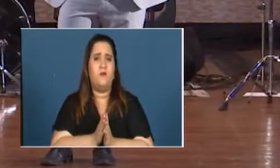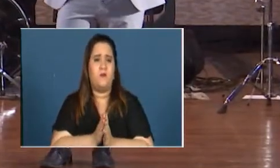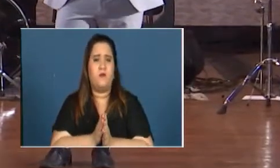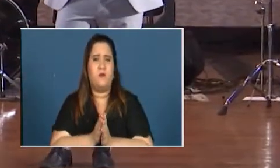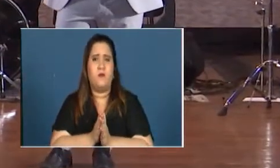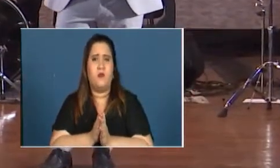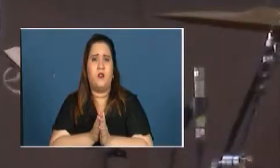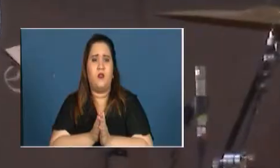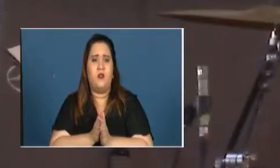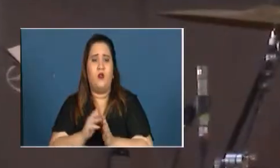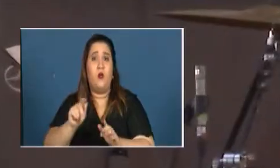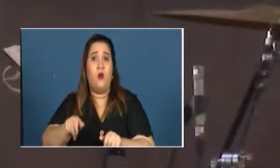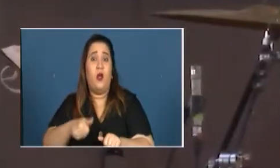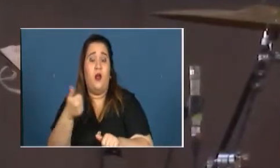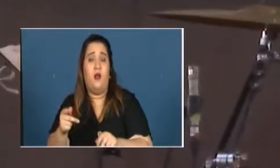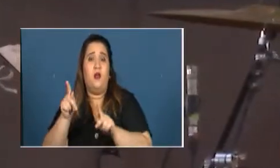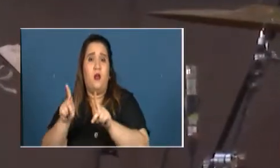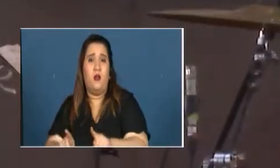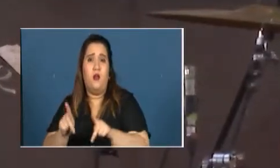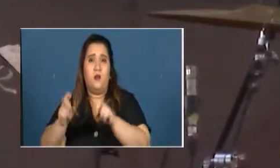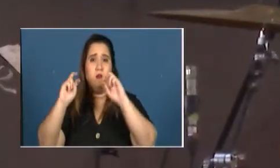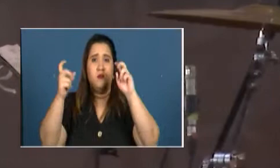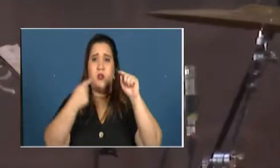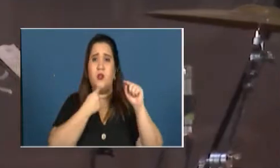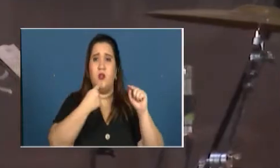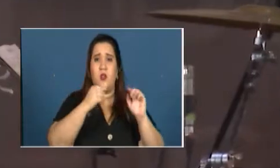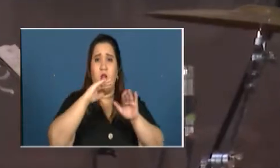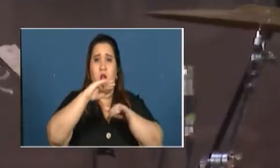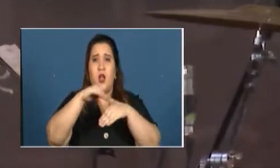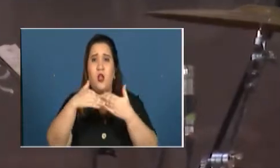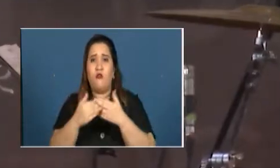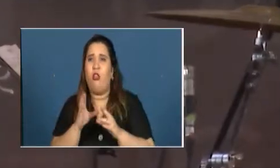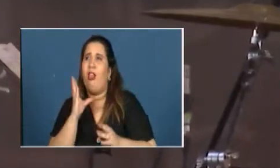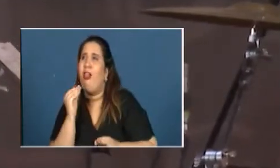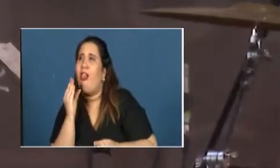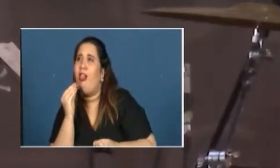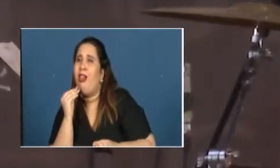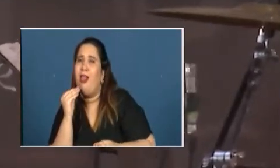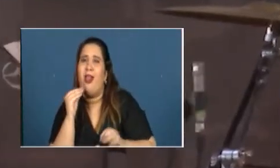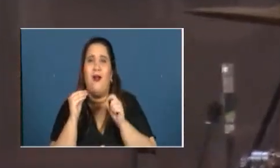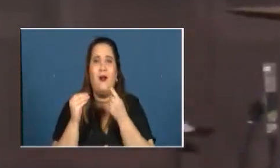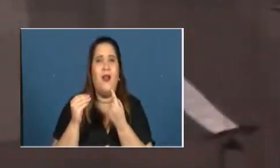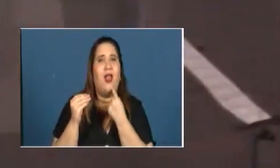por esta persona. Un tema que le dediqué a todas las bochinchosas del mundo. Mentira.